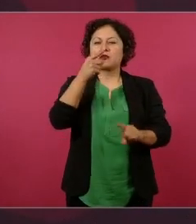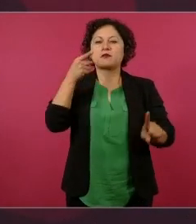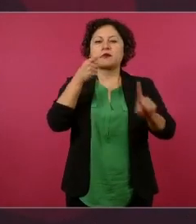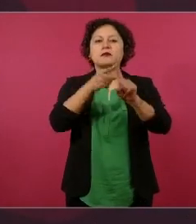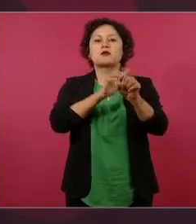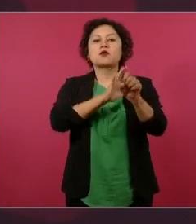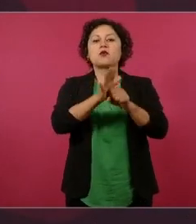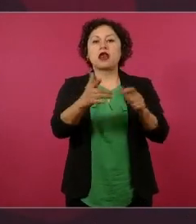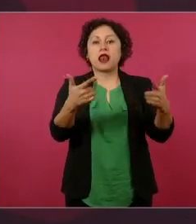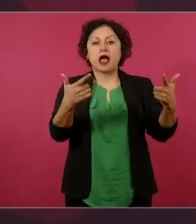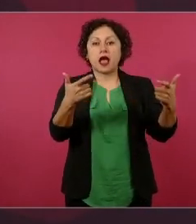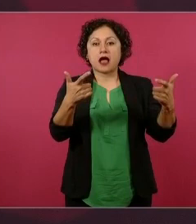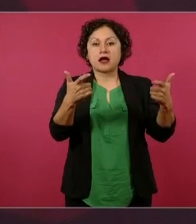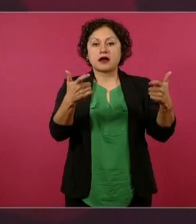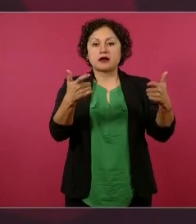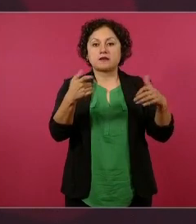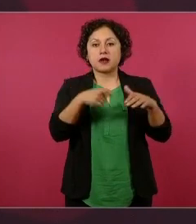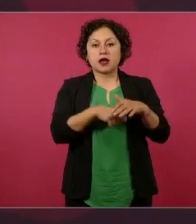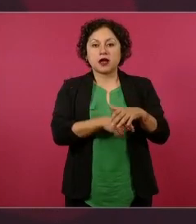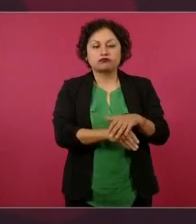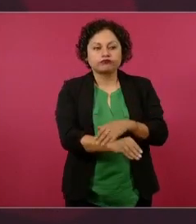Los dos gobiernos,